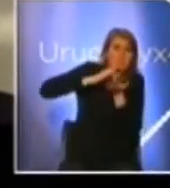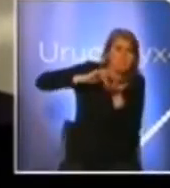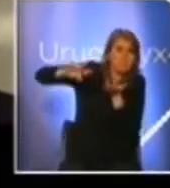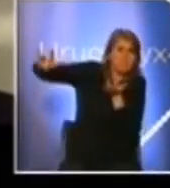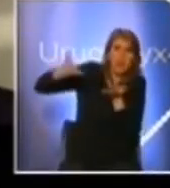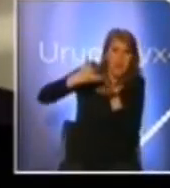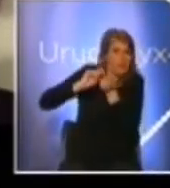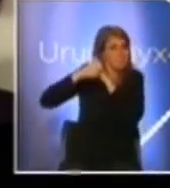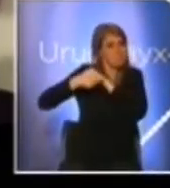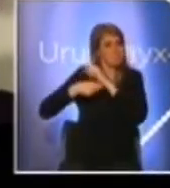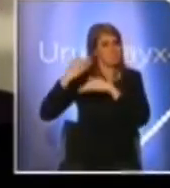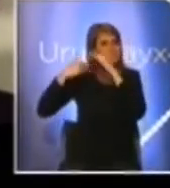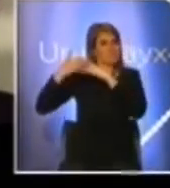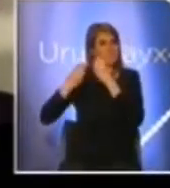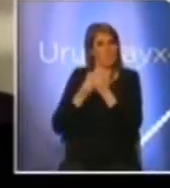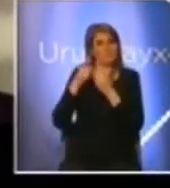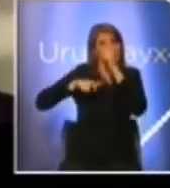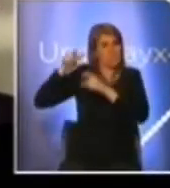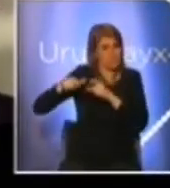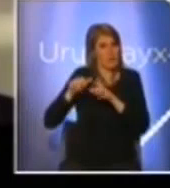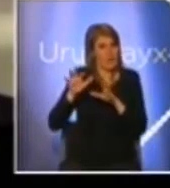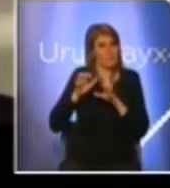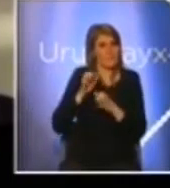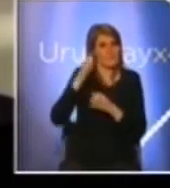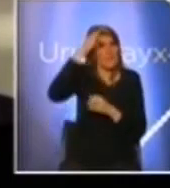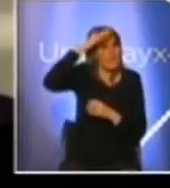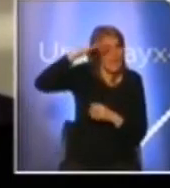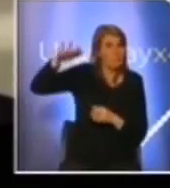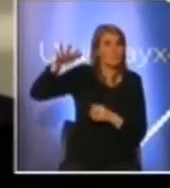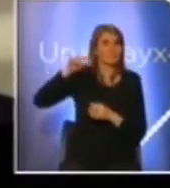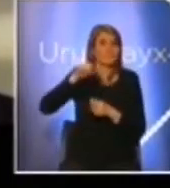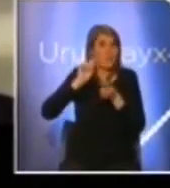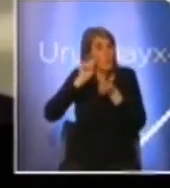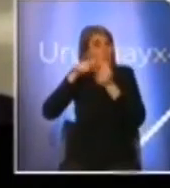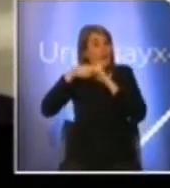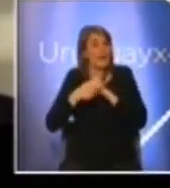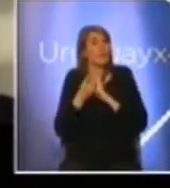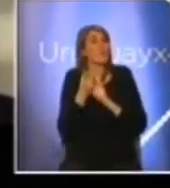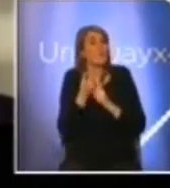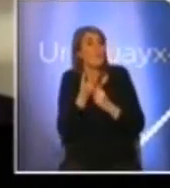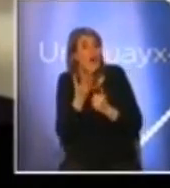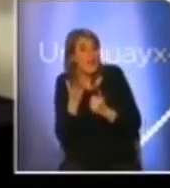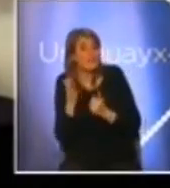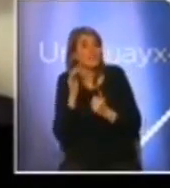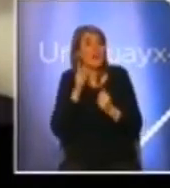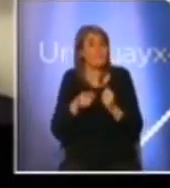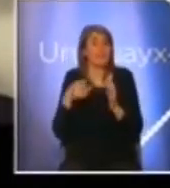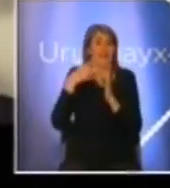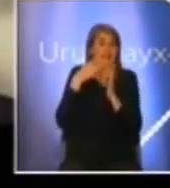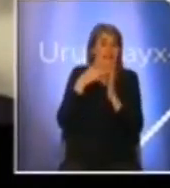Esa transformación enorme también no solo fue desde el punto de vista cuantitativo, sino cualitativo,